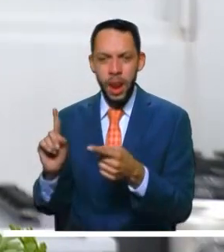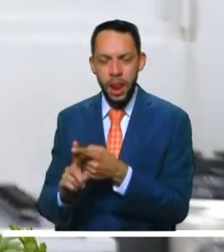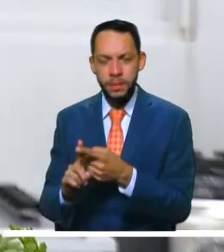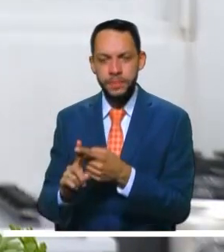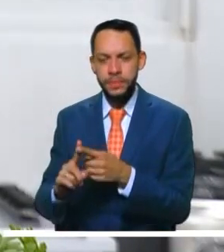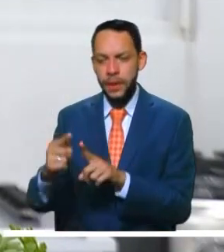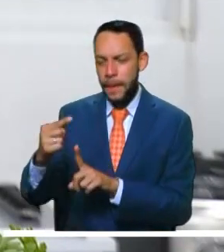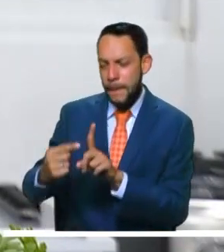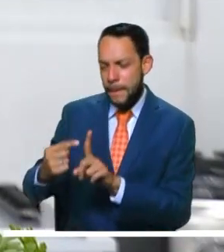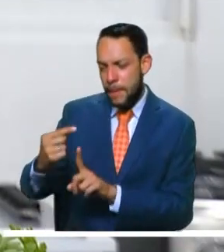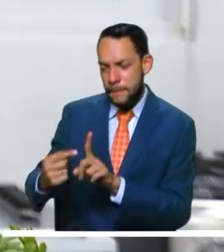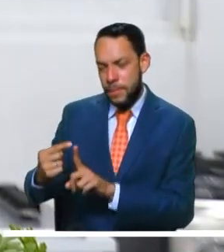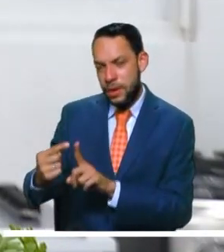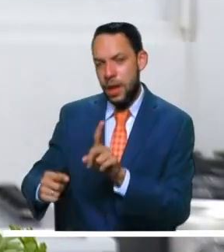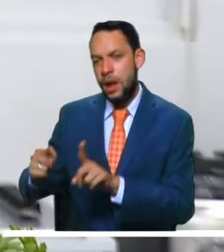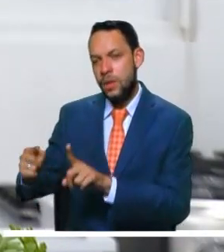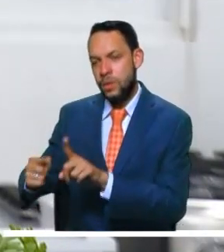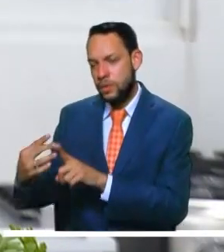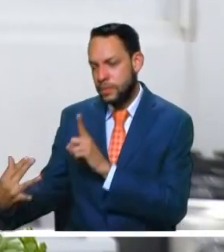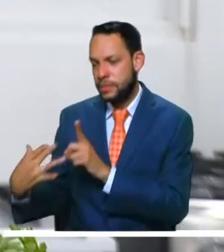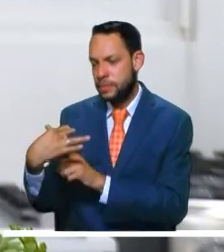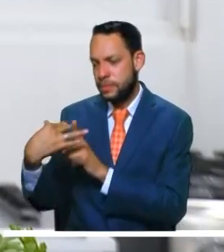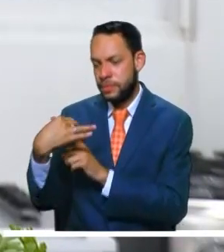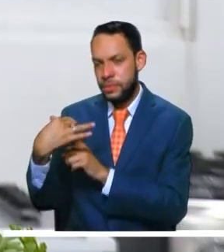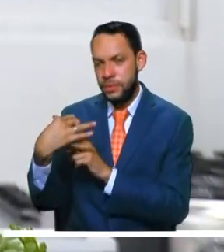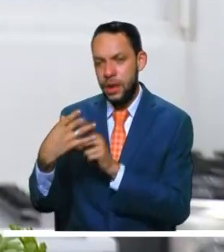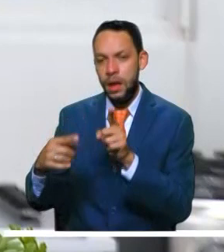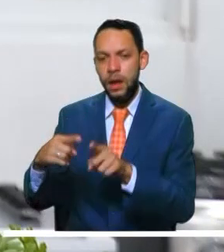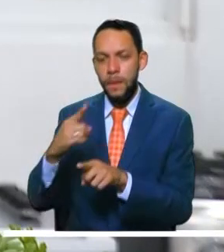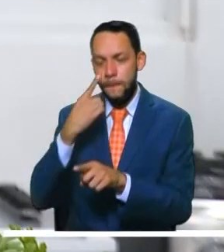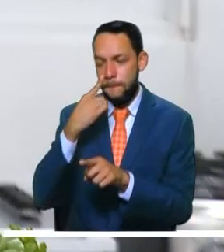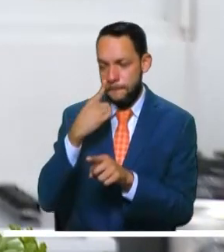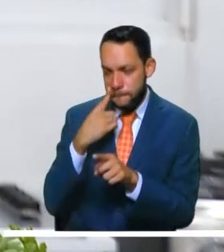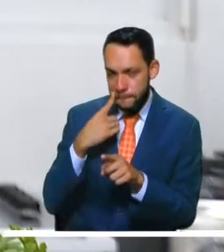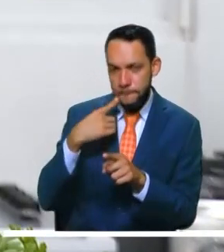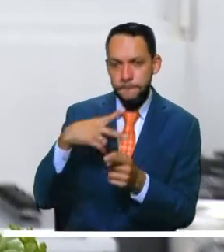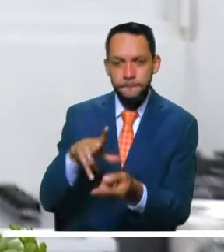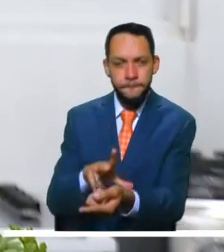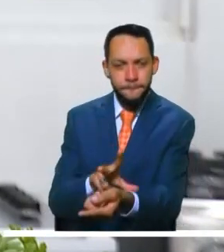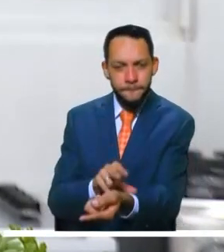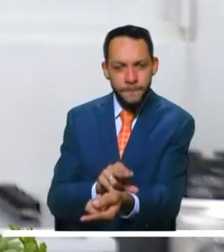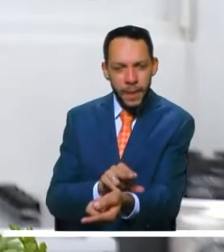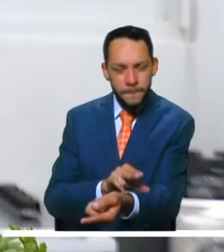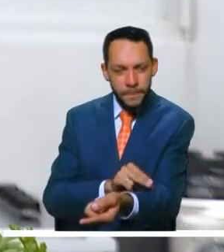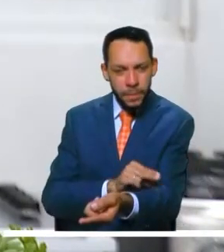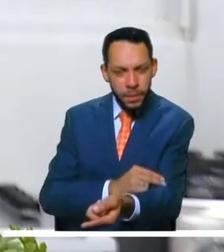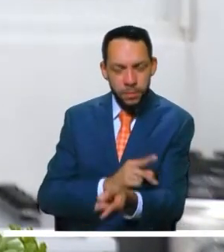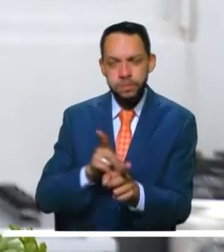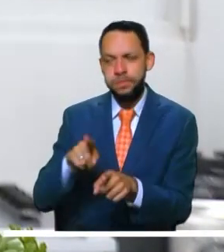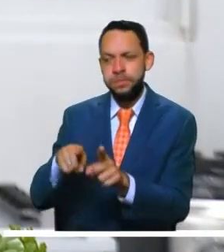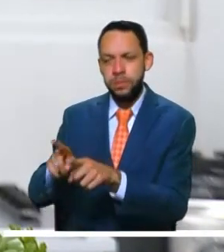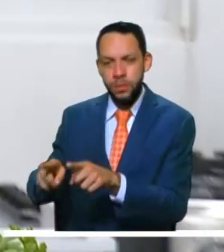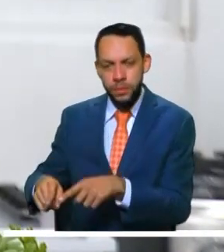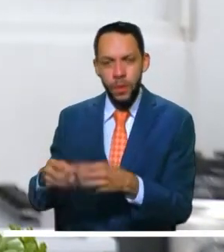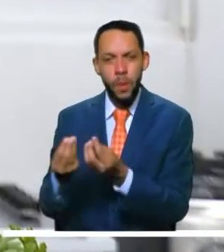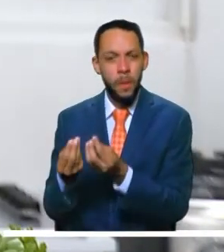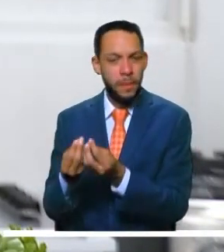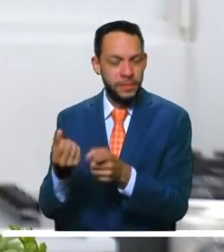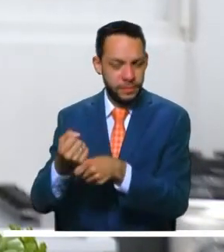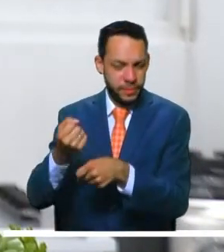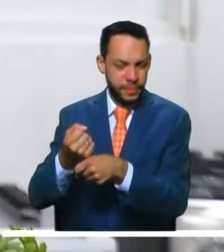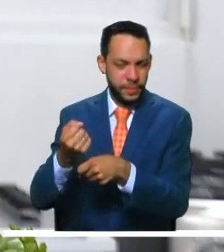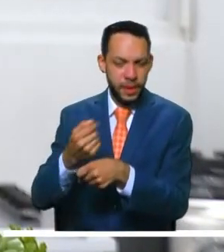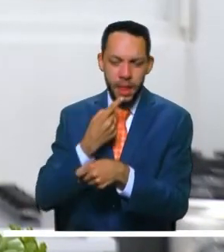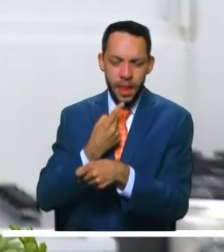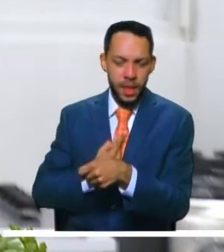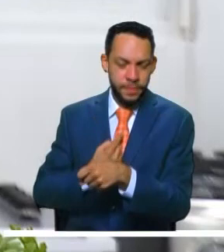el cuerpo tiene la deficiencia y a la persona le da anemia. Y no ha de faltar el colega que le